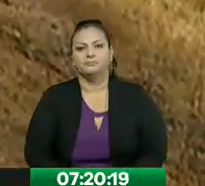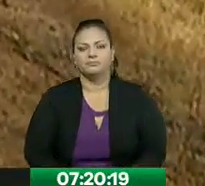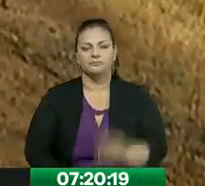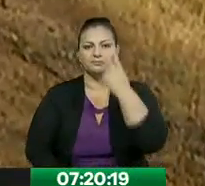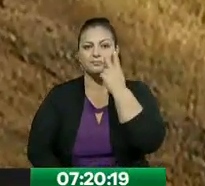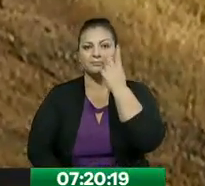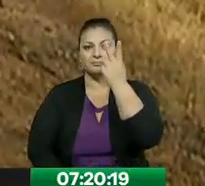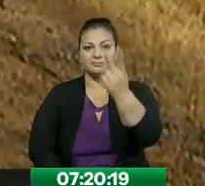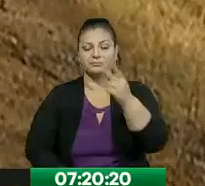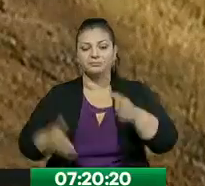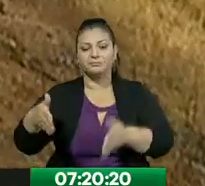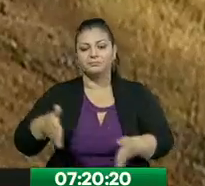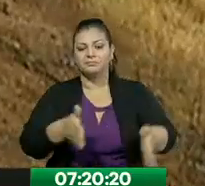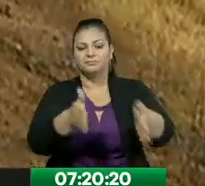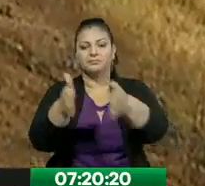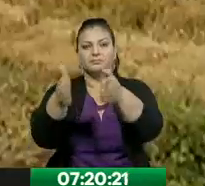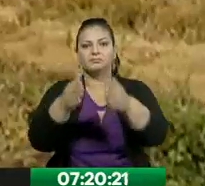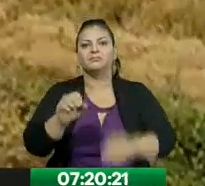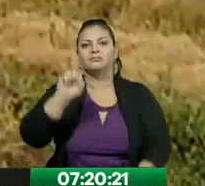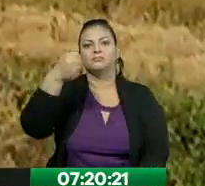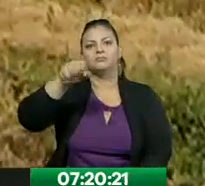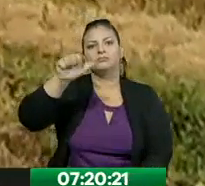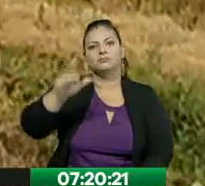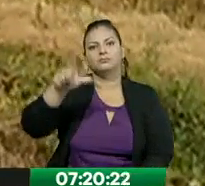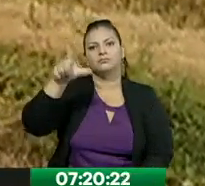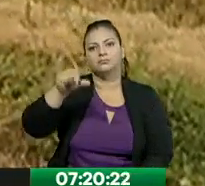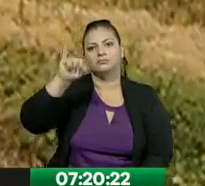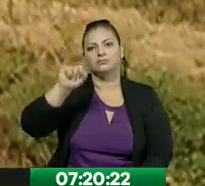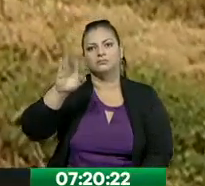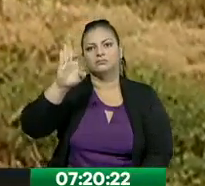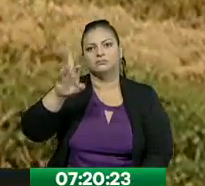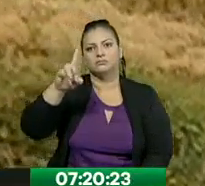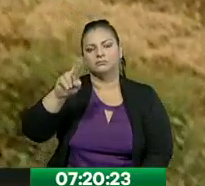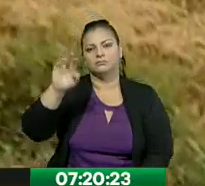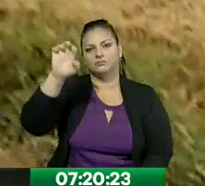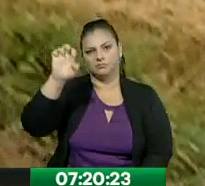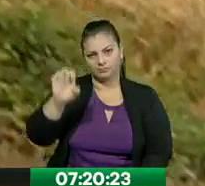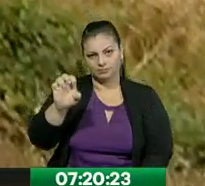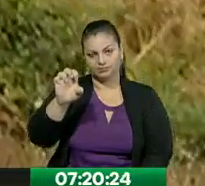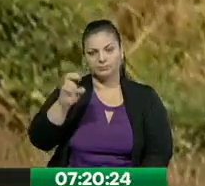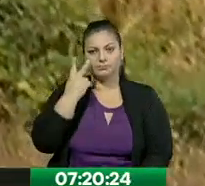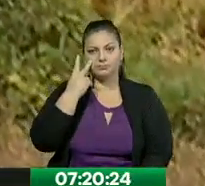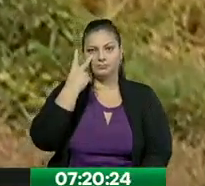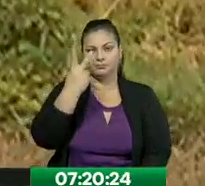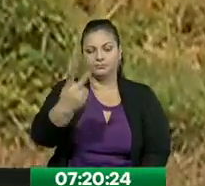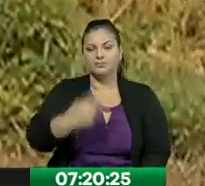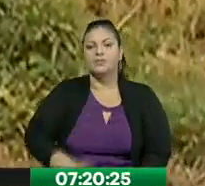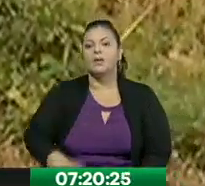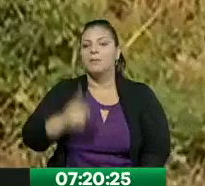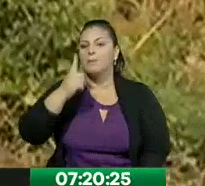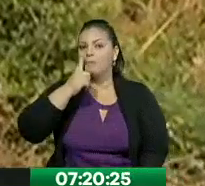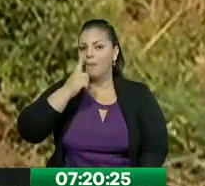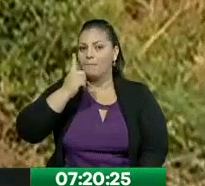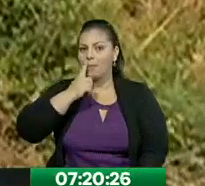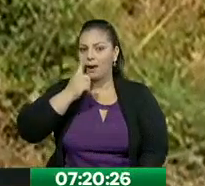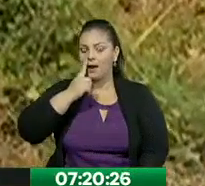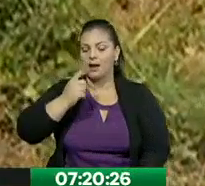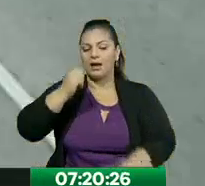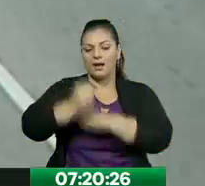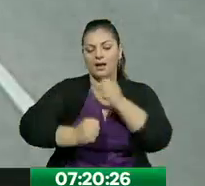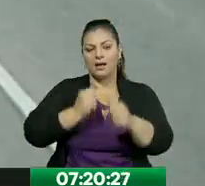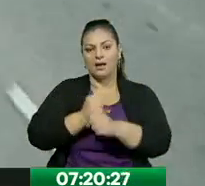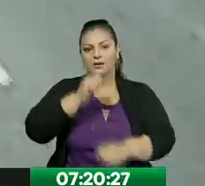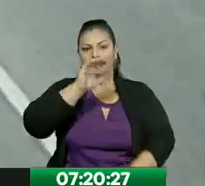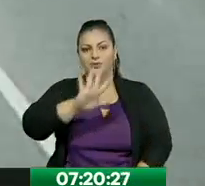En la vía al recinto Los Caminos, en la parroquia Victoria del Cantón Salitre, en momentos en que un hombre de 55 años de edad junto